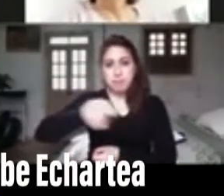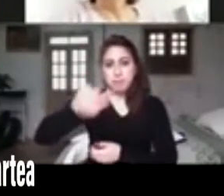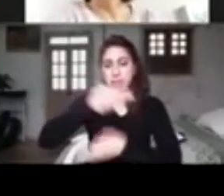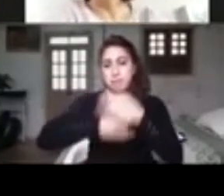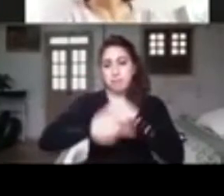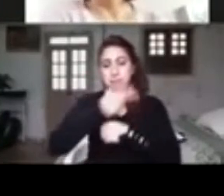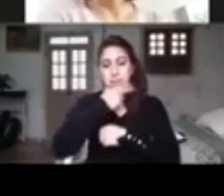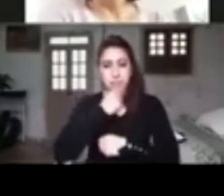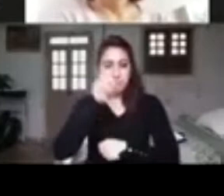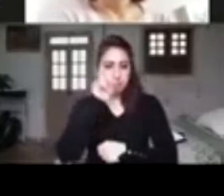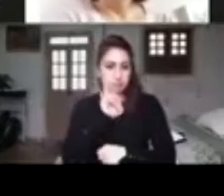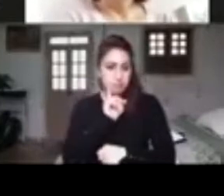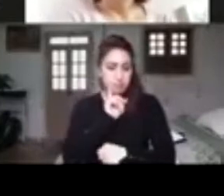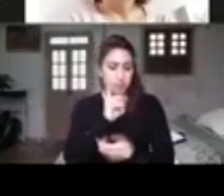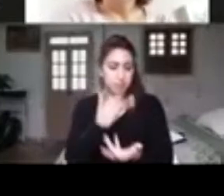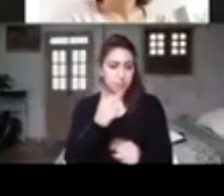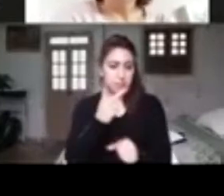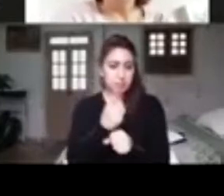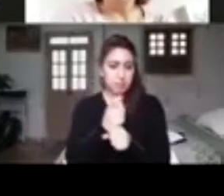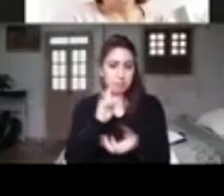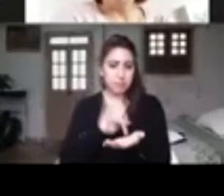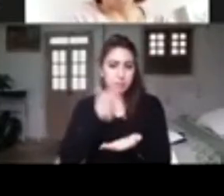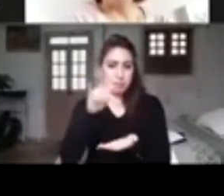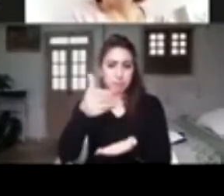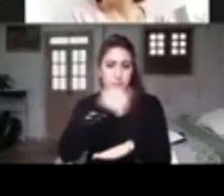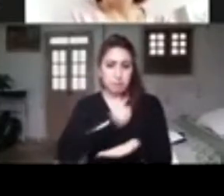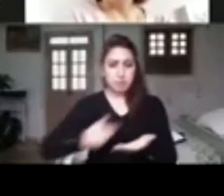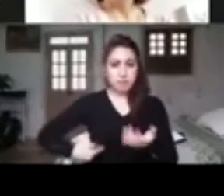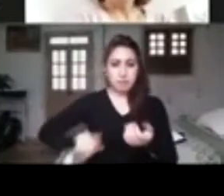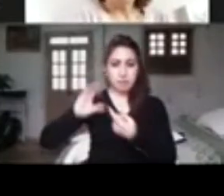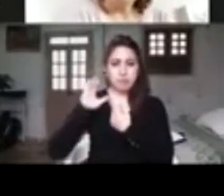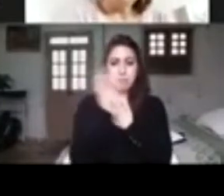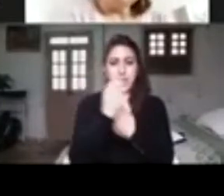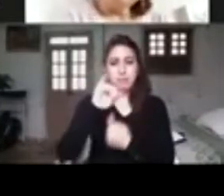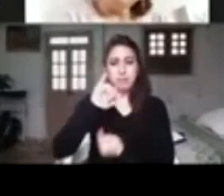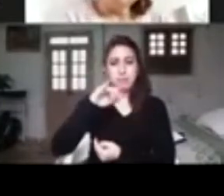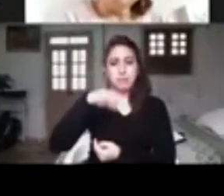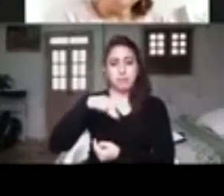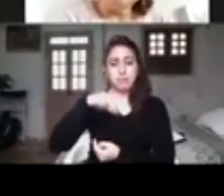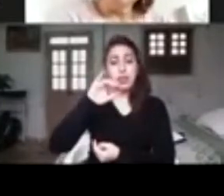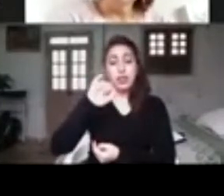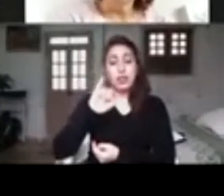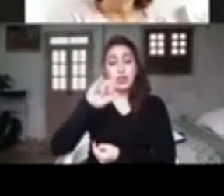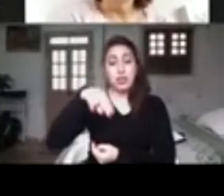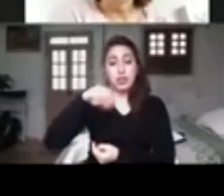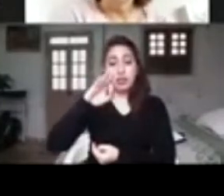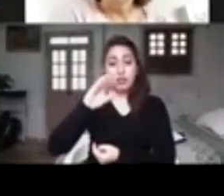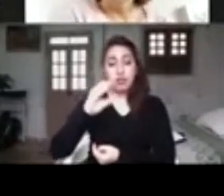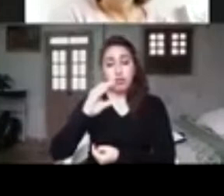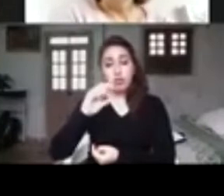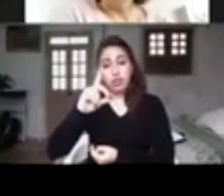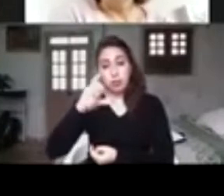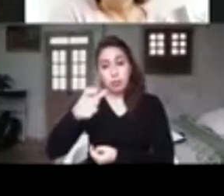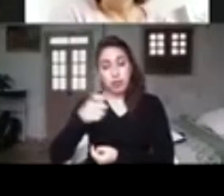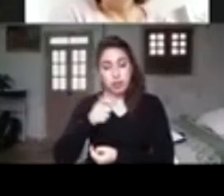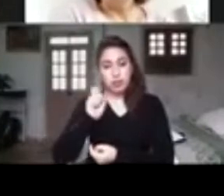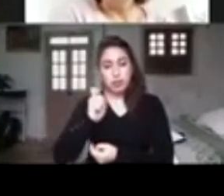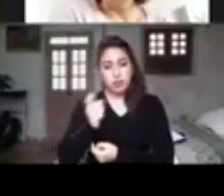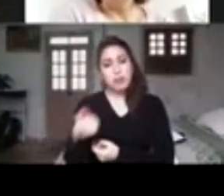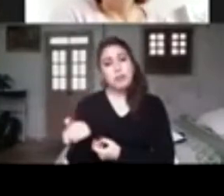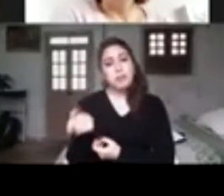Quiero agradecerle al presidente del Info Ciudad de México su participación en esta en este evento